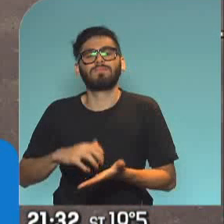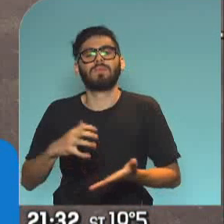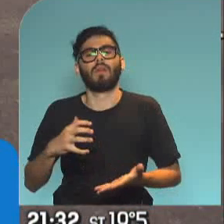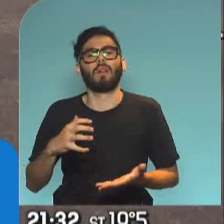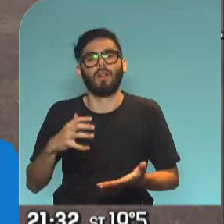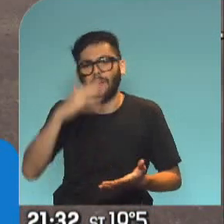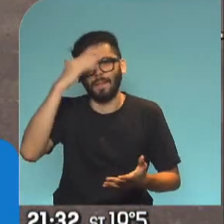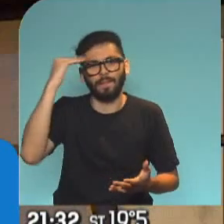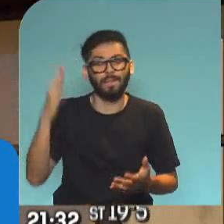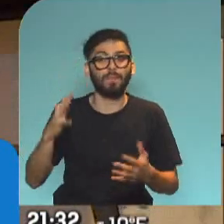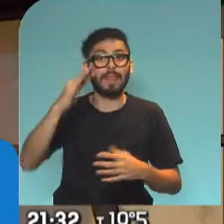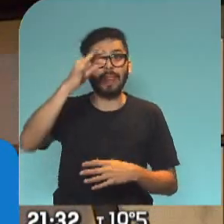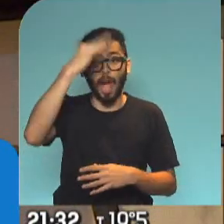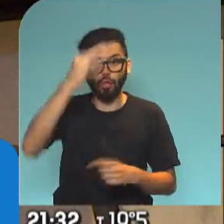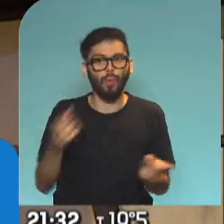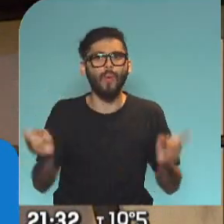actividades teatrales.